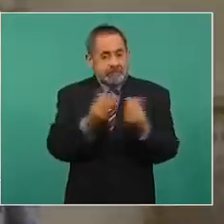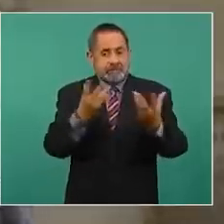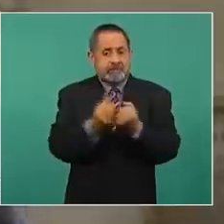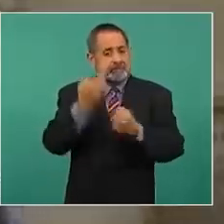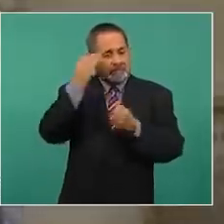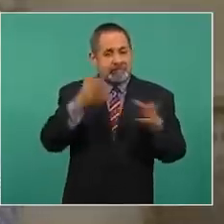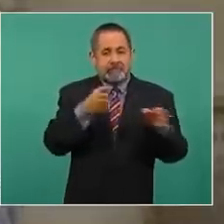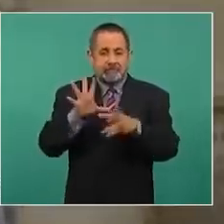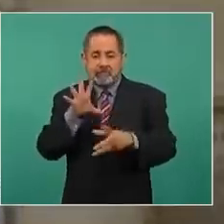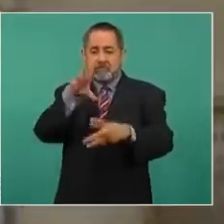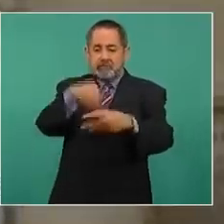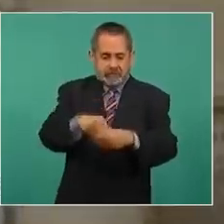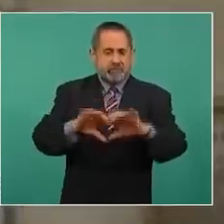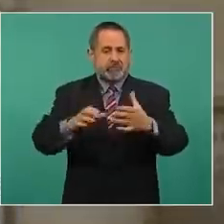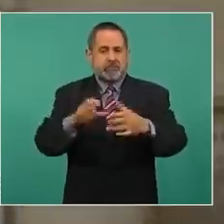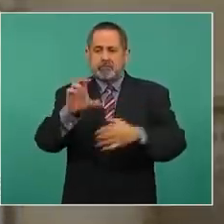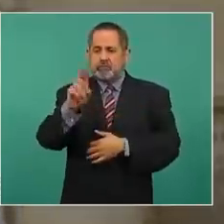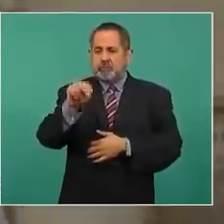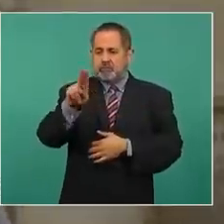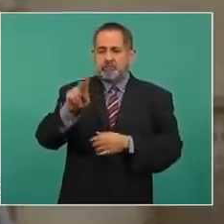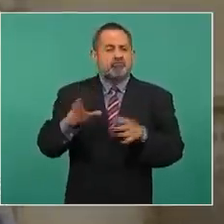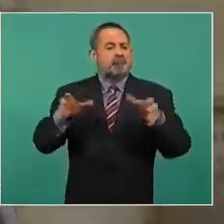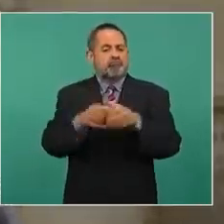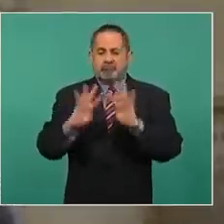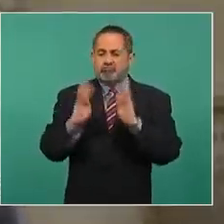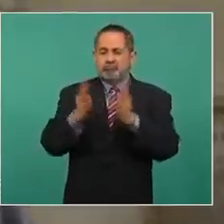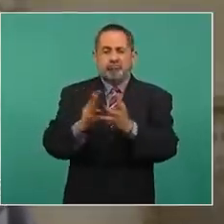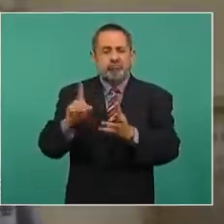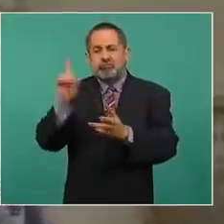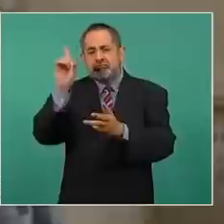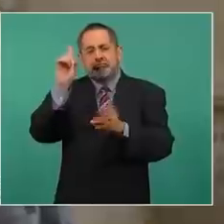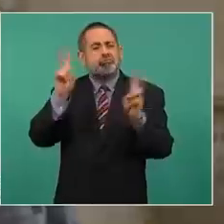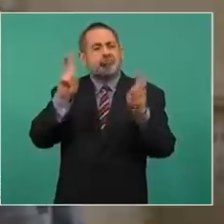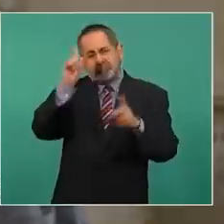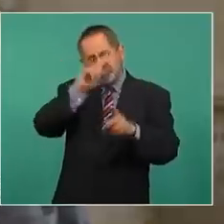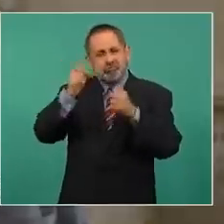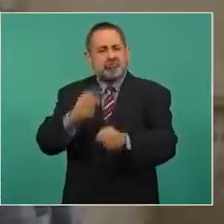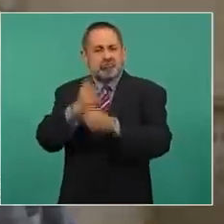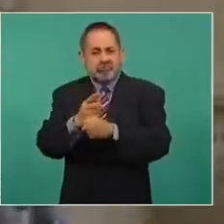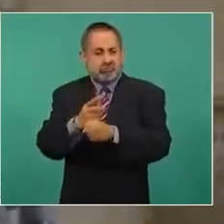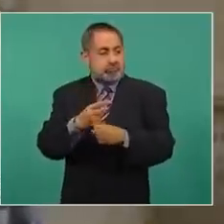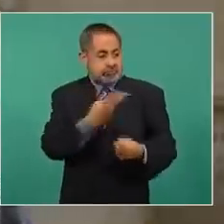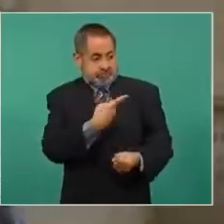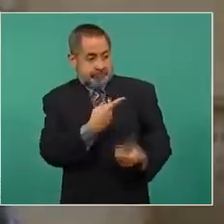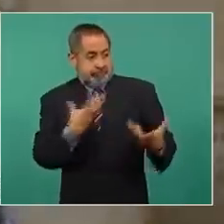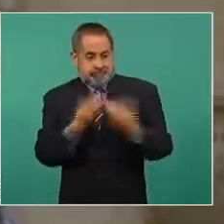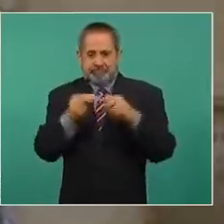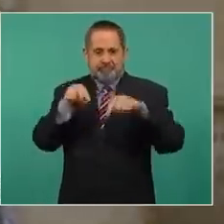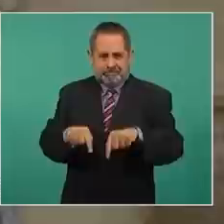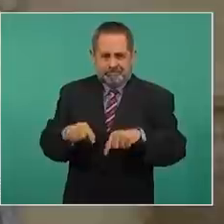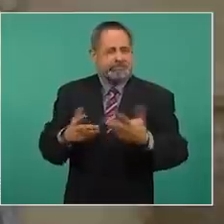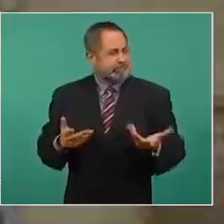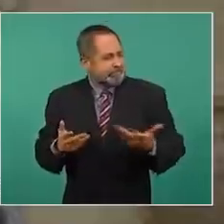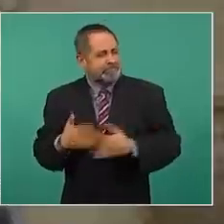periodo en el consejo de seguridad de las Naciones Unidas juntos estamos trabajando por la igualidad